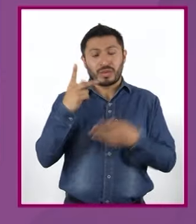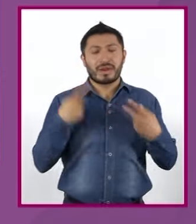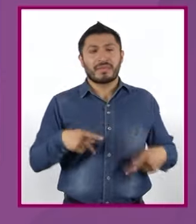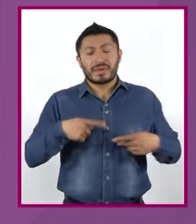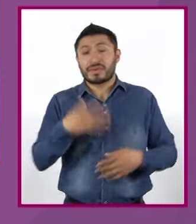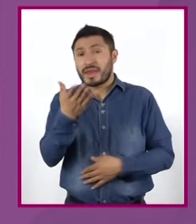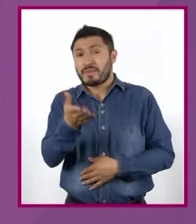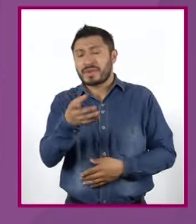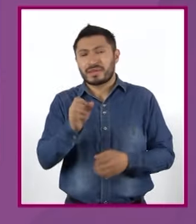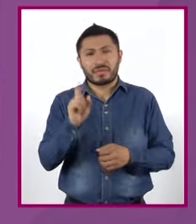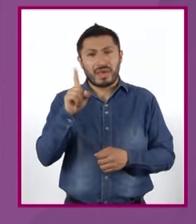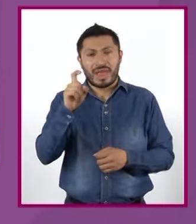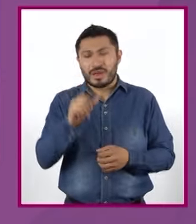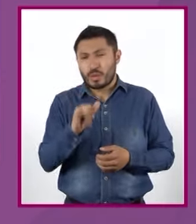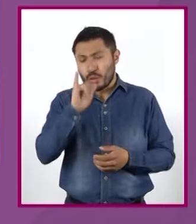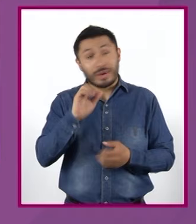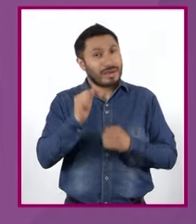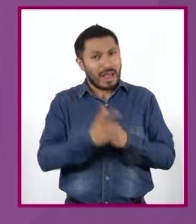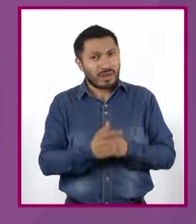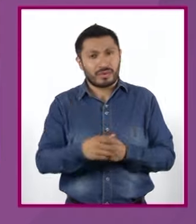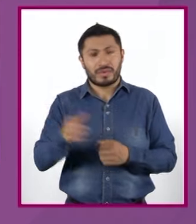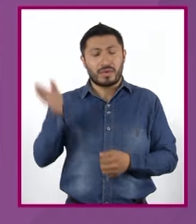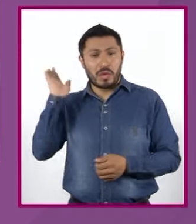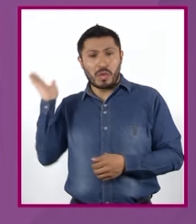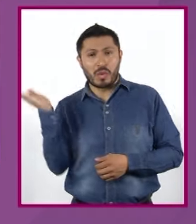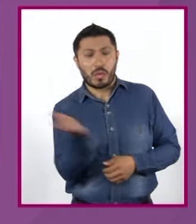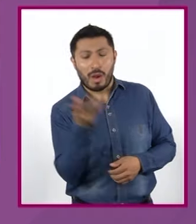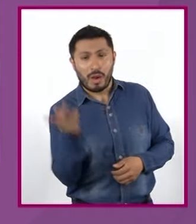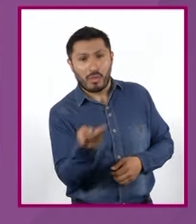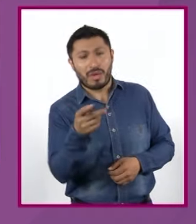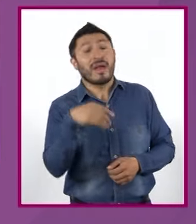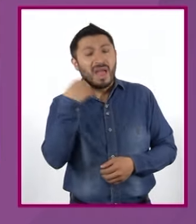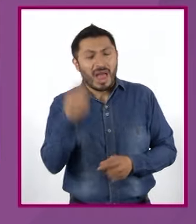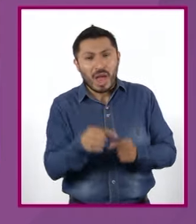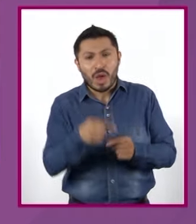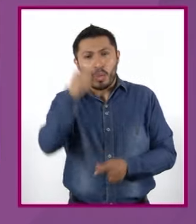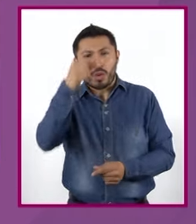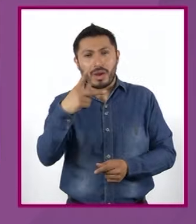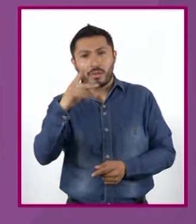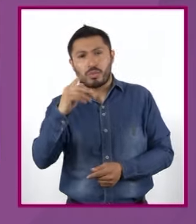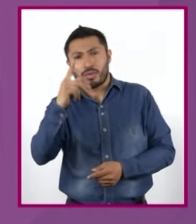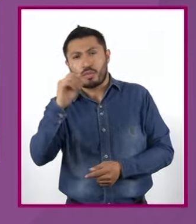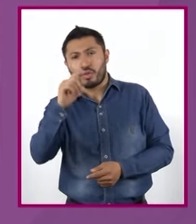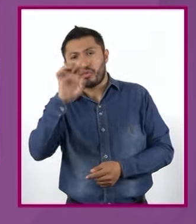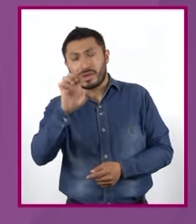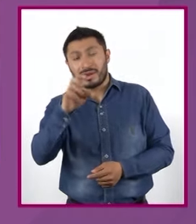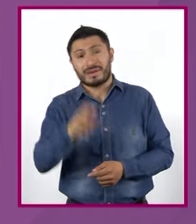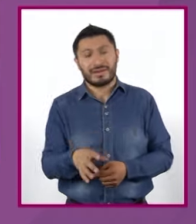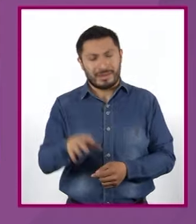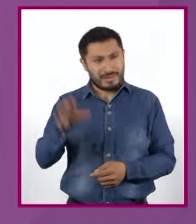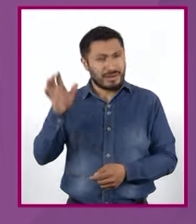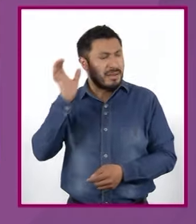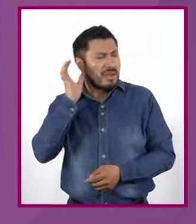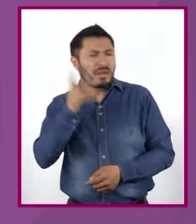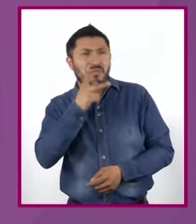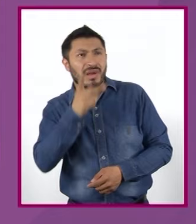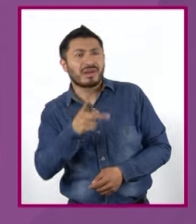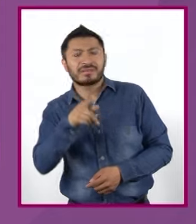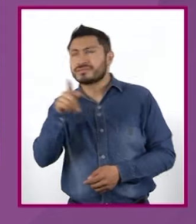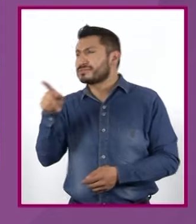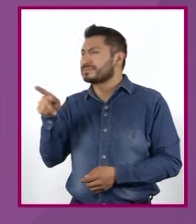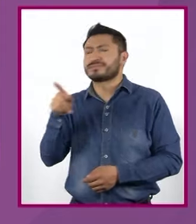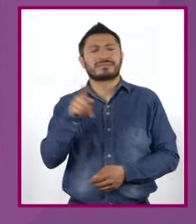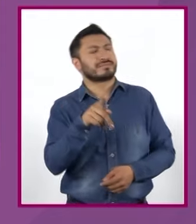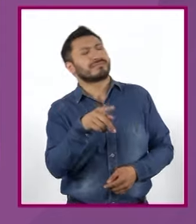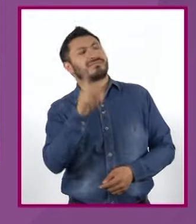bebida. El mesero pregunta, ¿quieren un popote? Y al escuchar esa palabra, los demás intentan